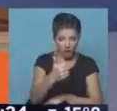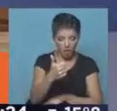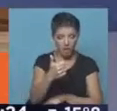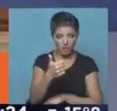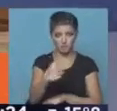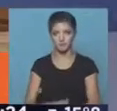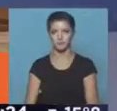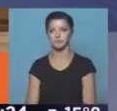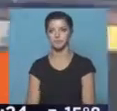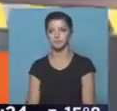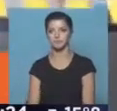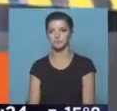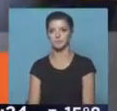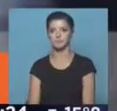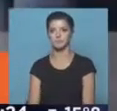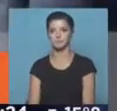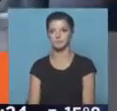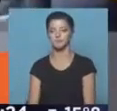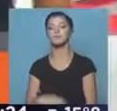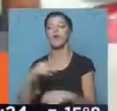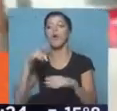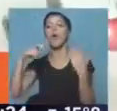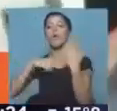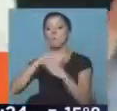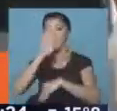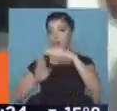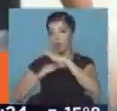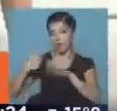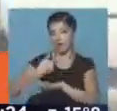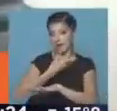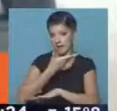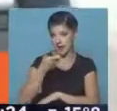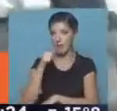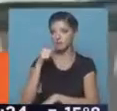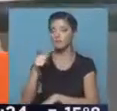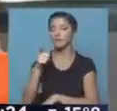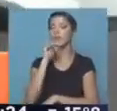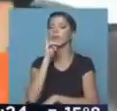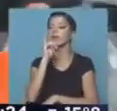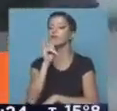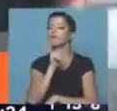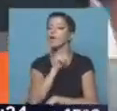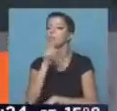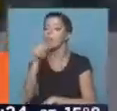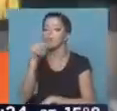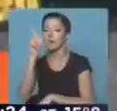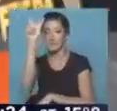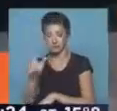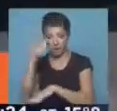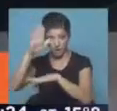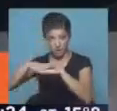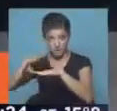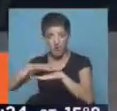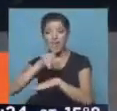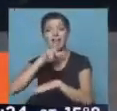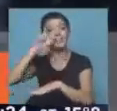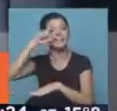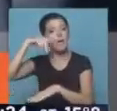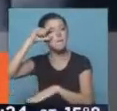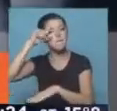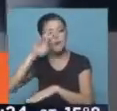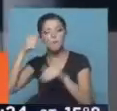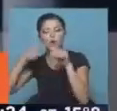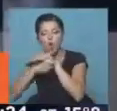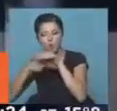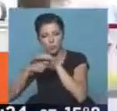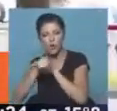a Dilma Rousseff. La Procuraduría General de la República presentó una denuncia penal por corrupción contra Temer por su participación en